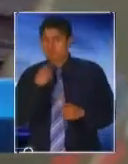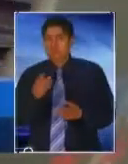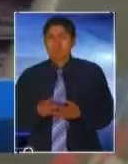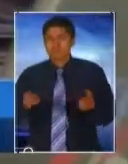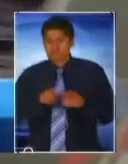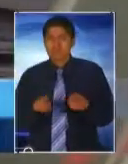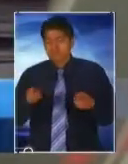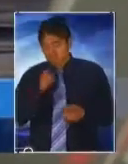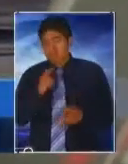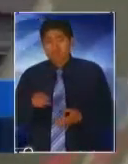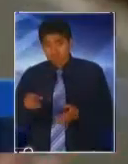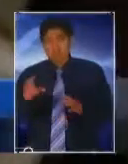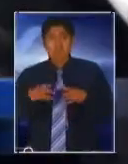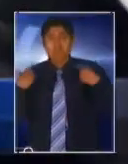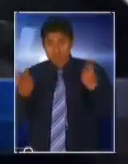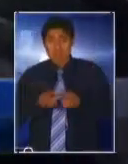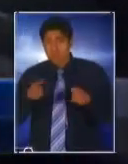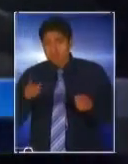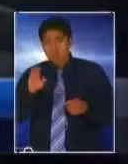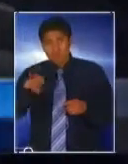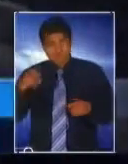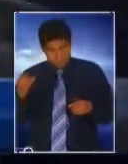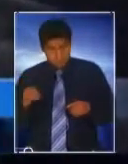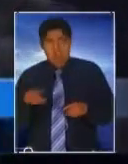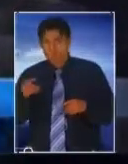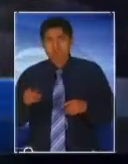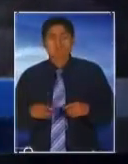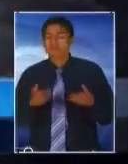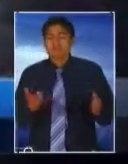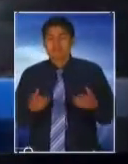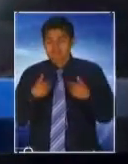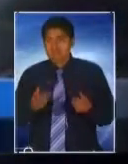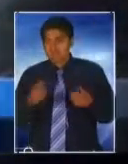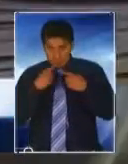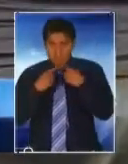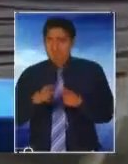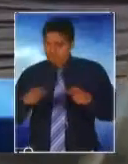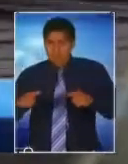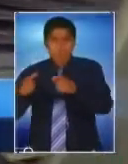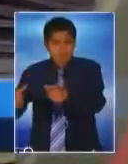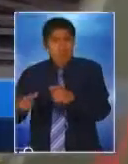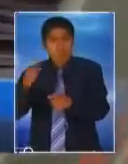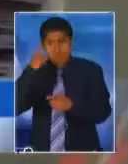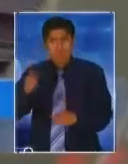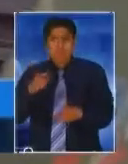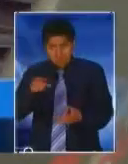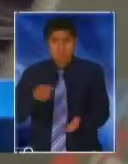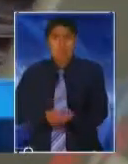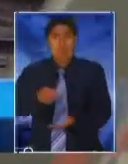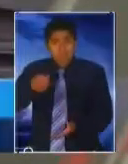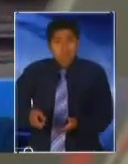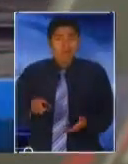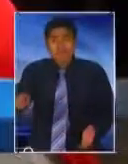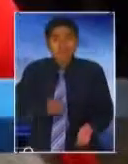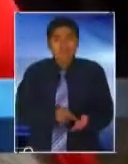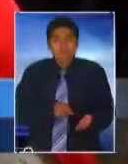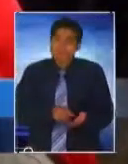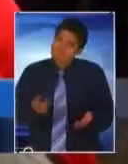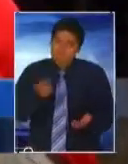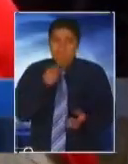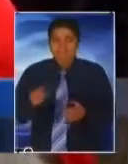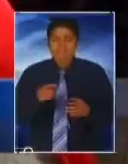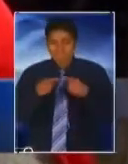señaló que ante la resistencia del congresista ríos pese a estar notificado para honrar su deuda se